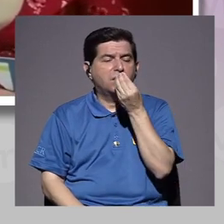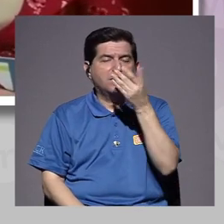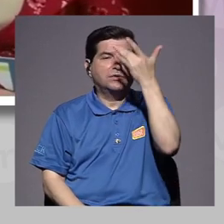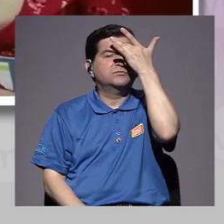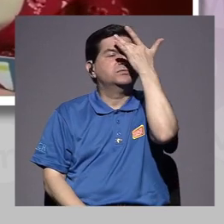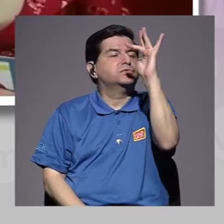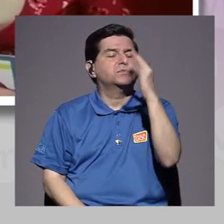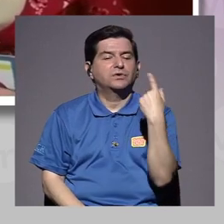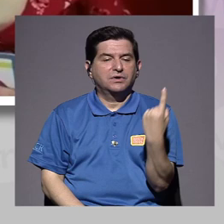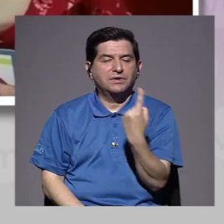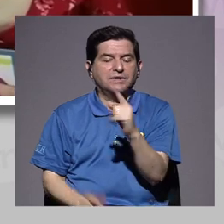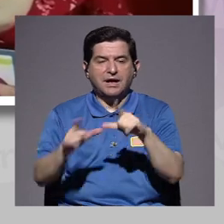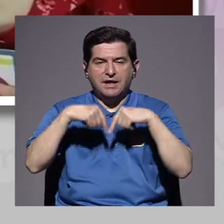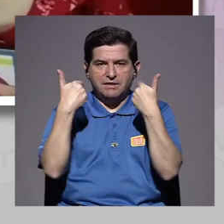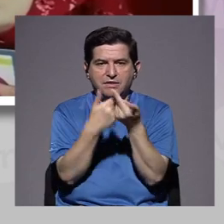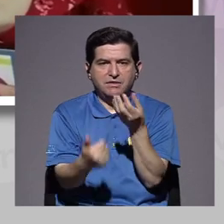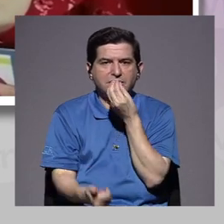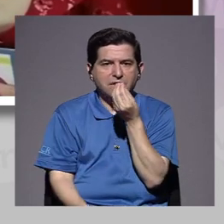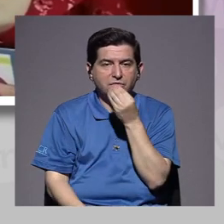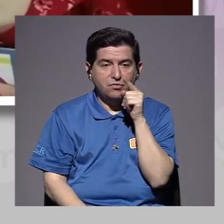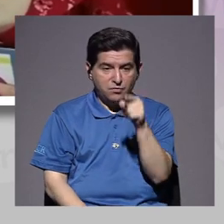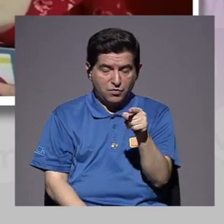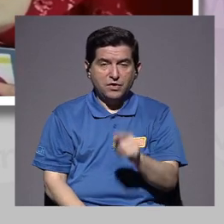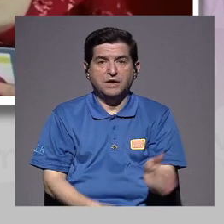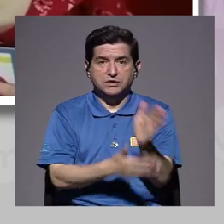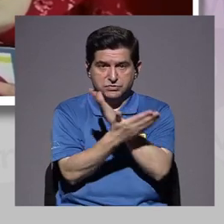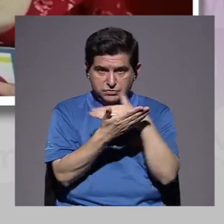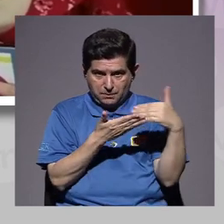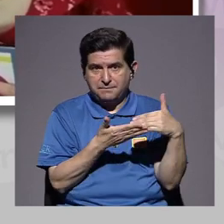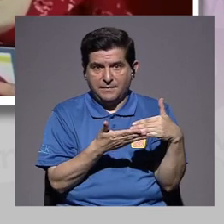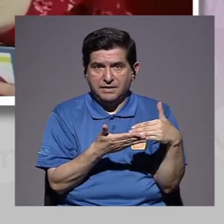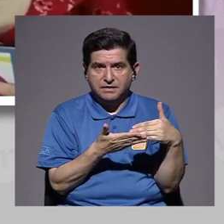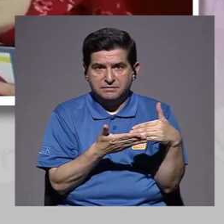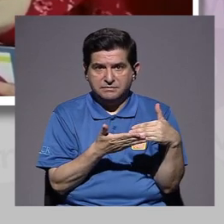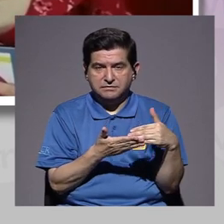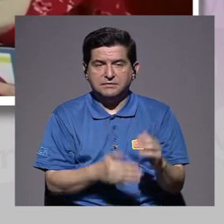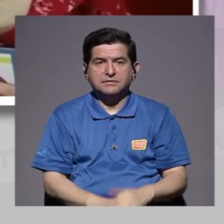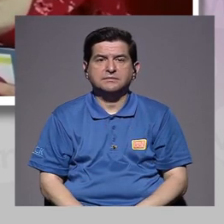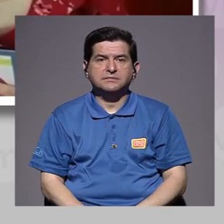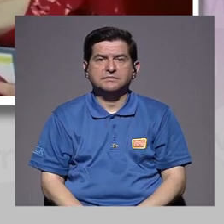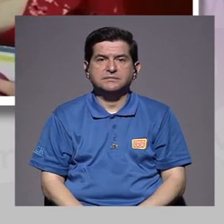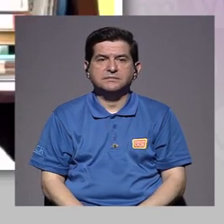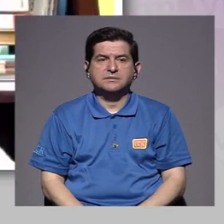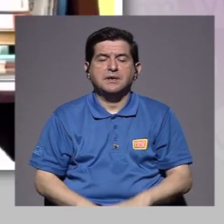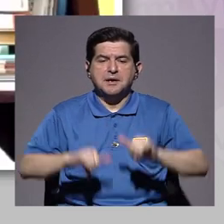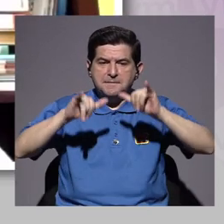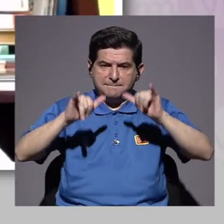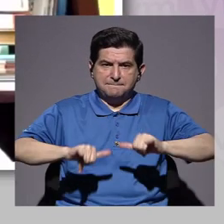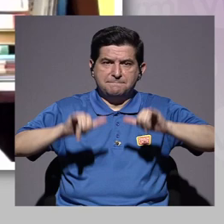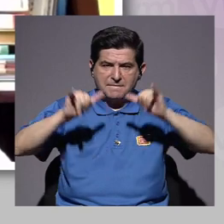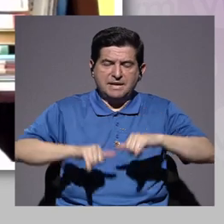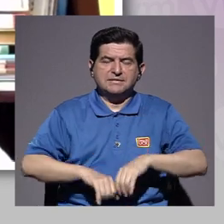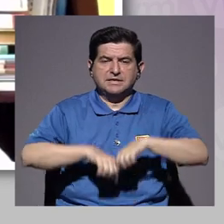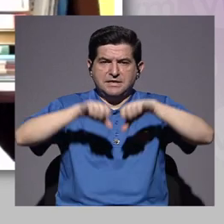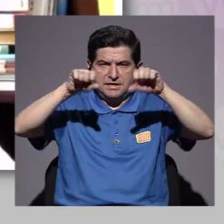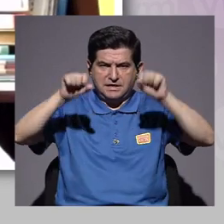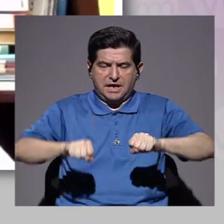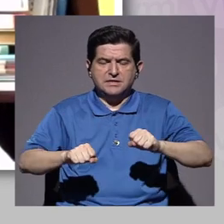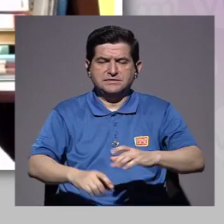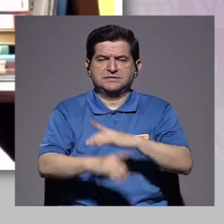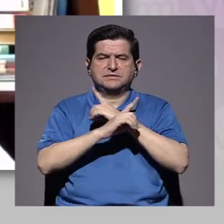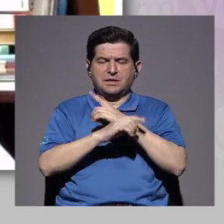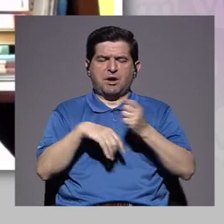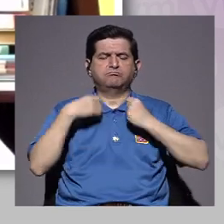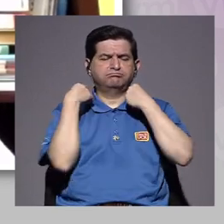inteligente cada grupo de alimentos, eso sería un aspecto que haría que mantuviéramos el sistema inmunológico